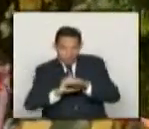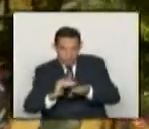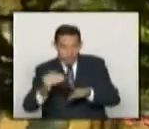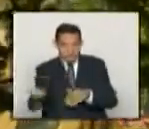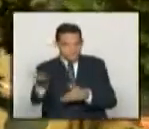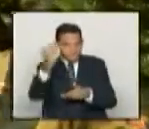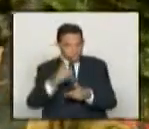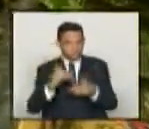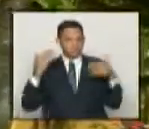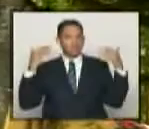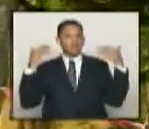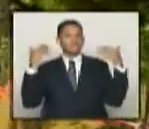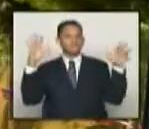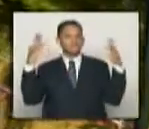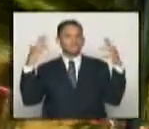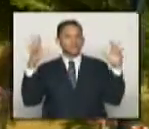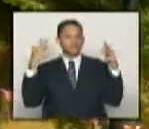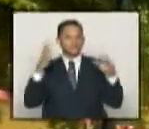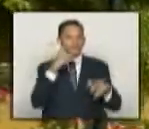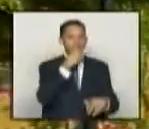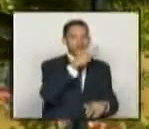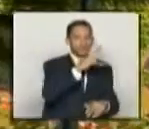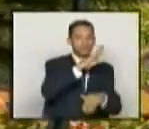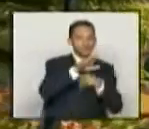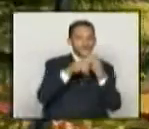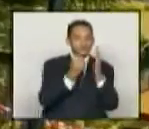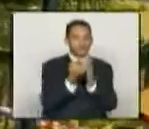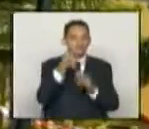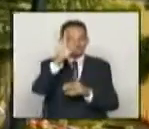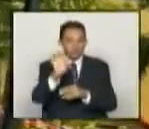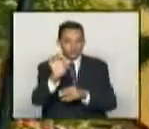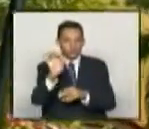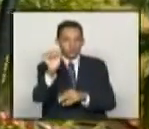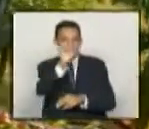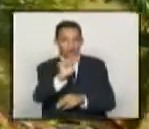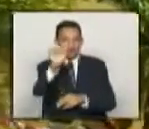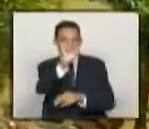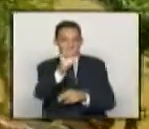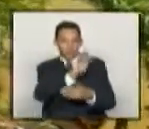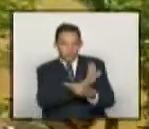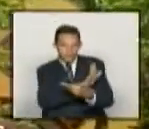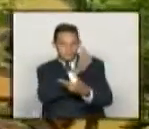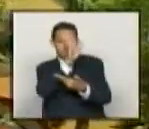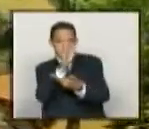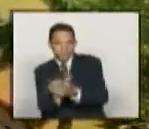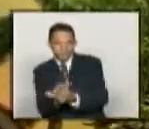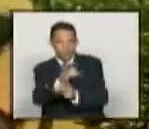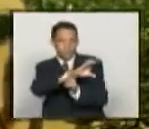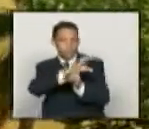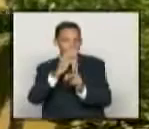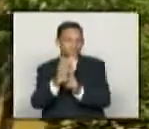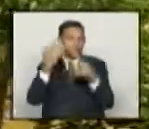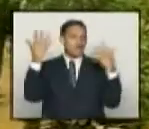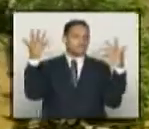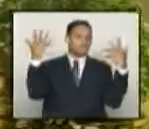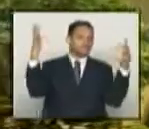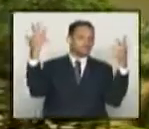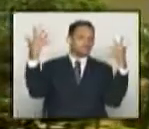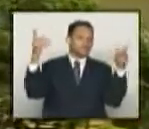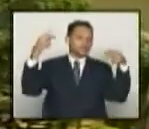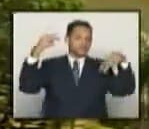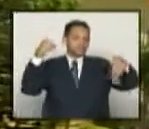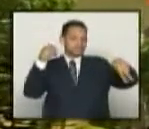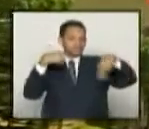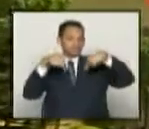esa semana entre el 14 y el 18 de agosto, es un puente. Vamos a tener unas festividades donde lo cultural es lo más importante. El tema